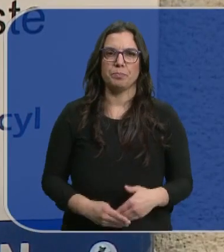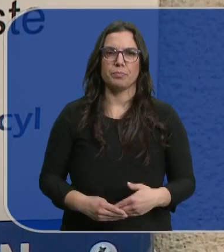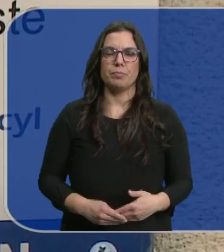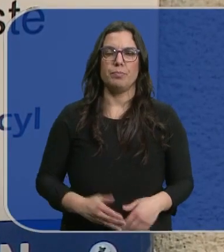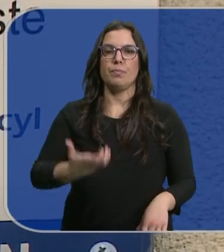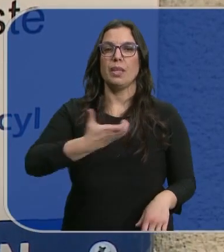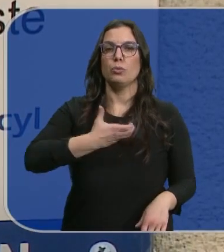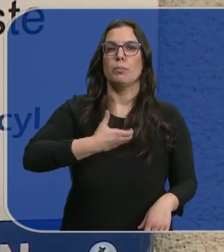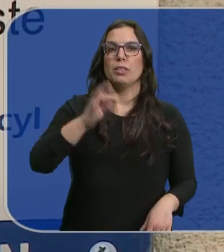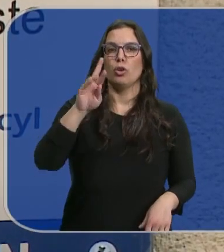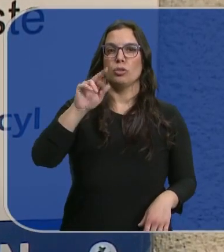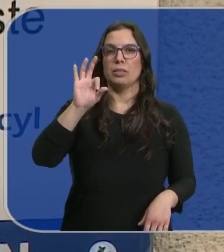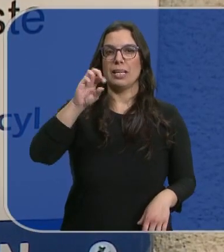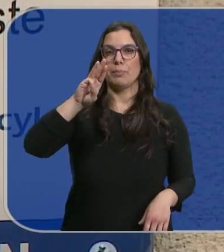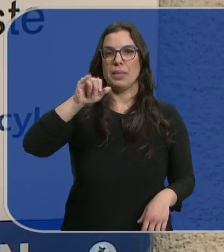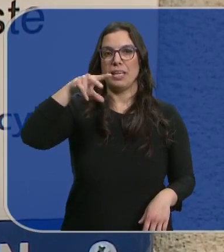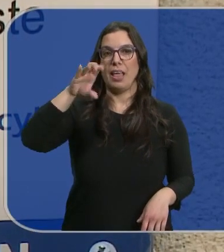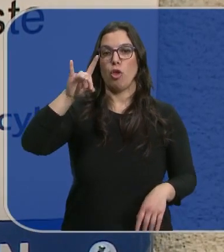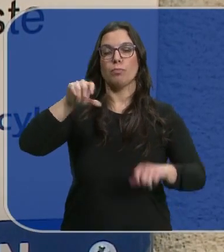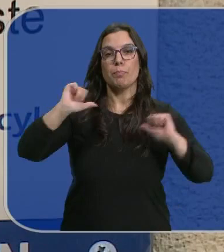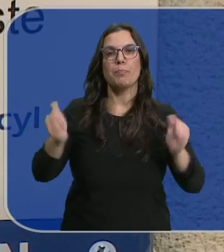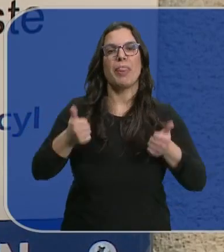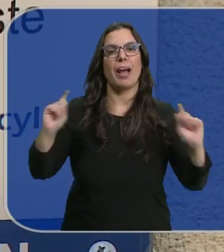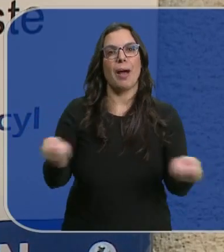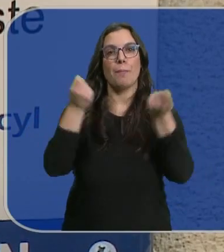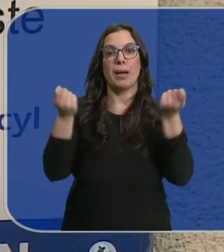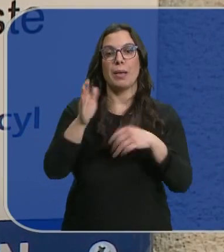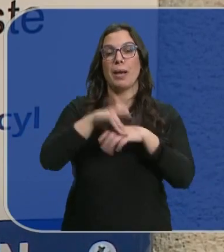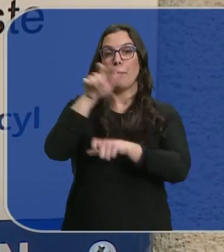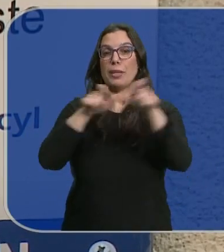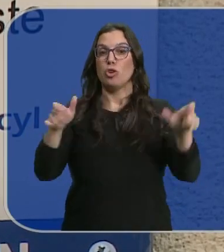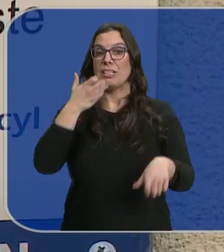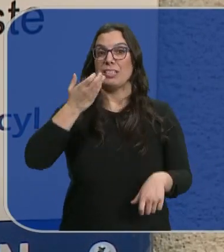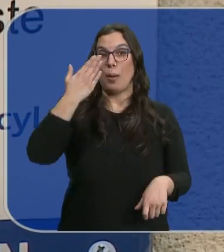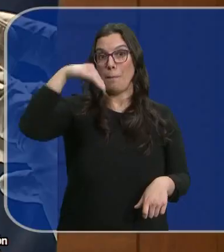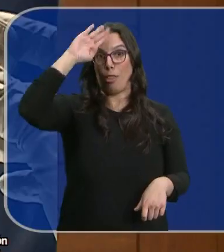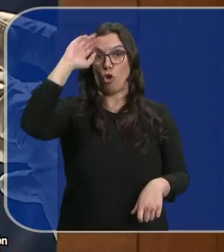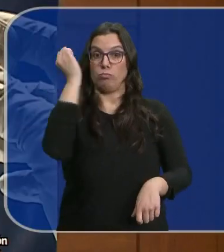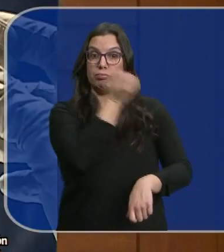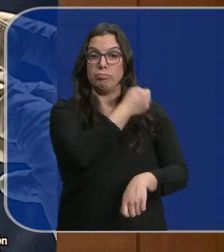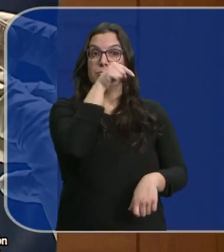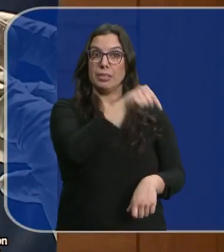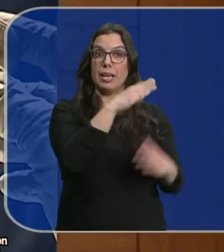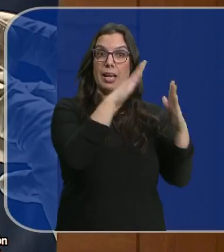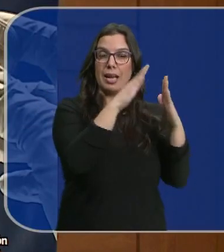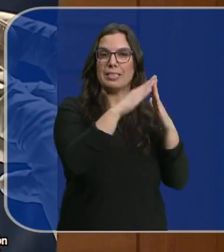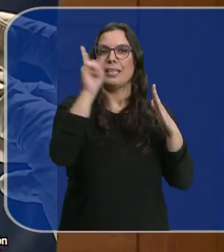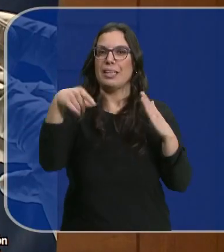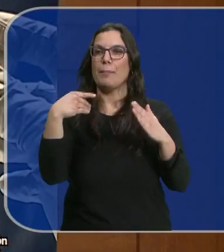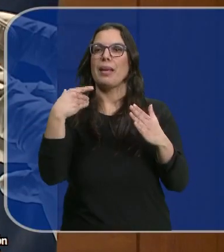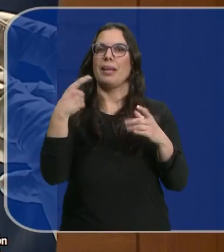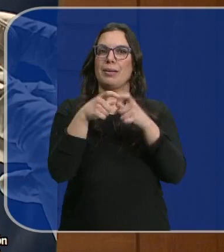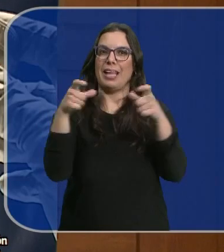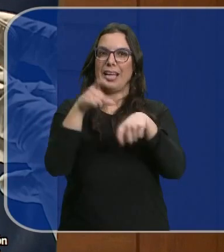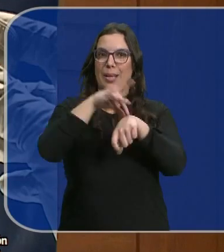El Ayuntamiento de Traspinedo, en Valladolid, ha lanzado una campaña para que todos los que tengan su padrón en la localidad trasladen también su cartilla